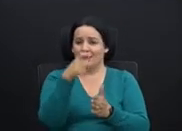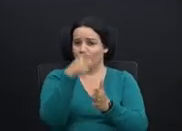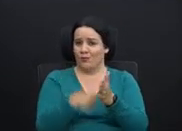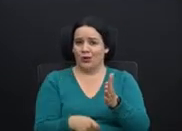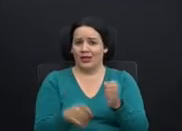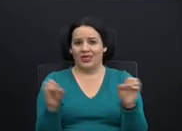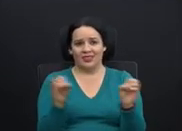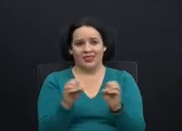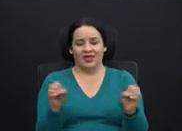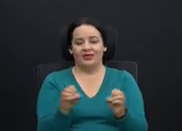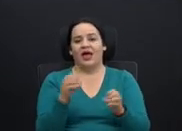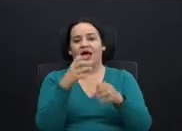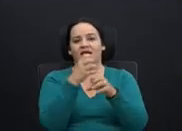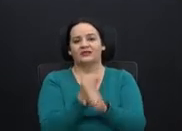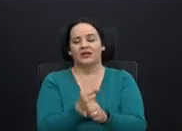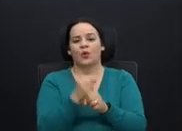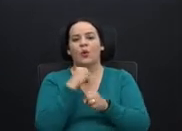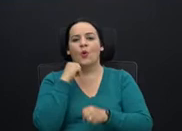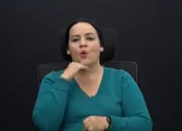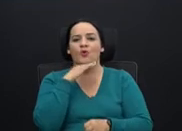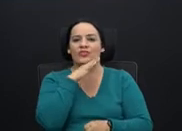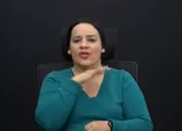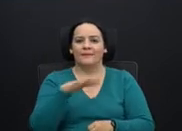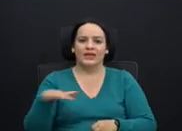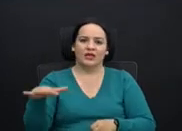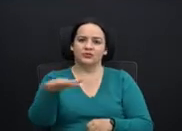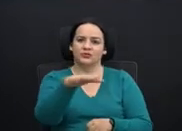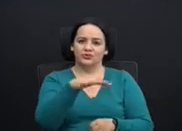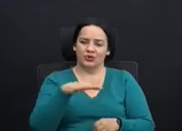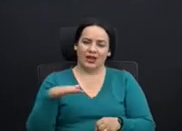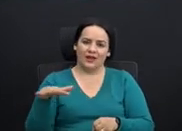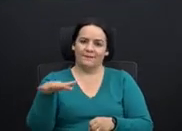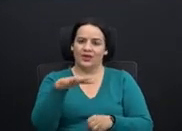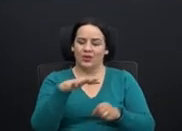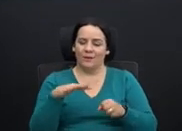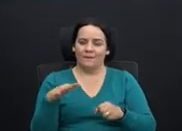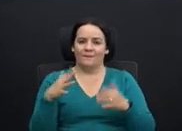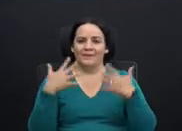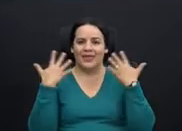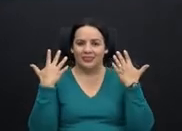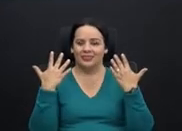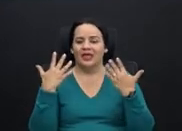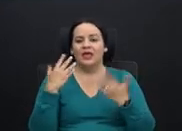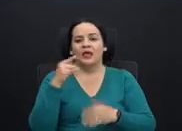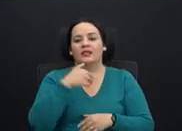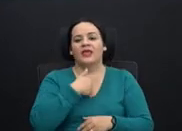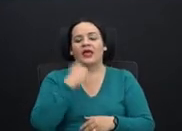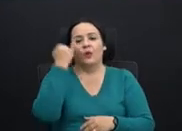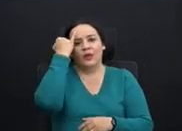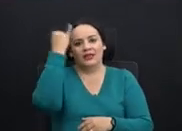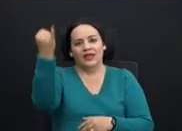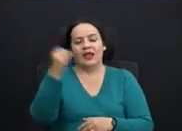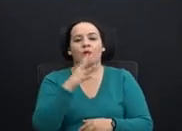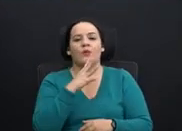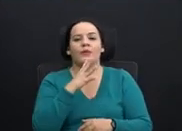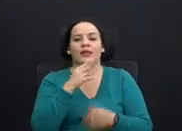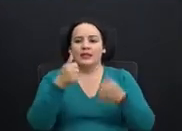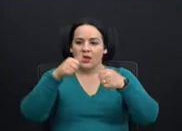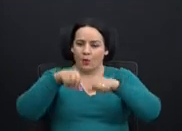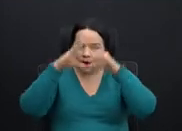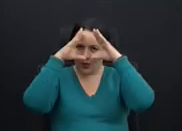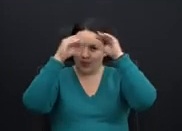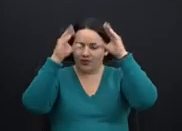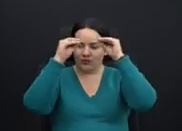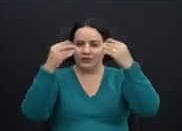generando una gran contaminación en el medio ambiente. Para que tengamos una idea de lo que estamos hablando, según los datos, además de los que ya hemos